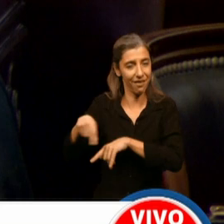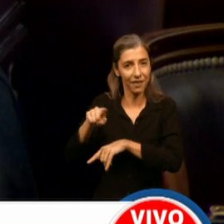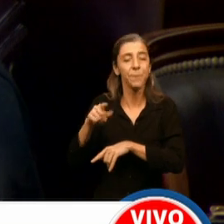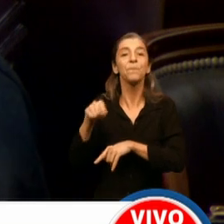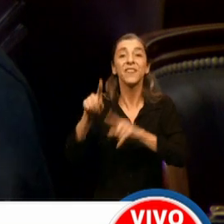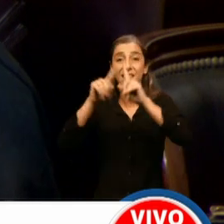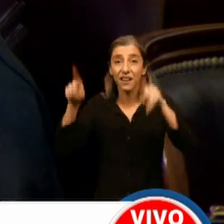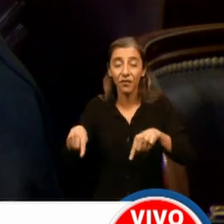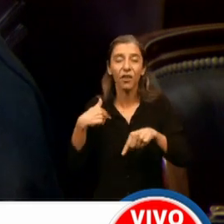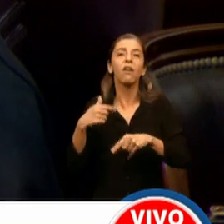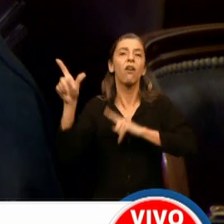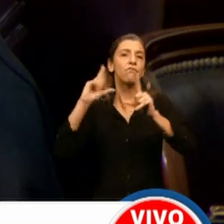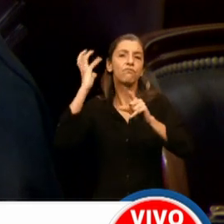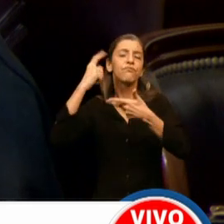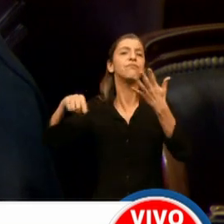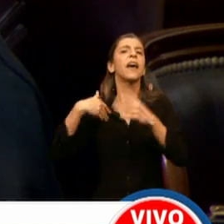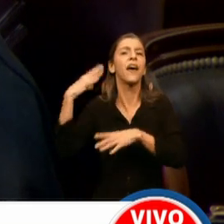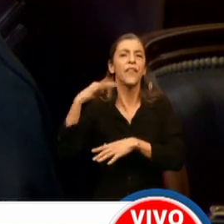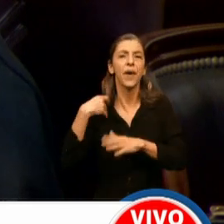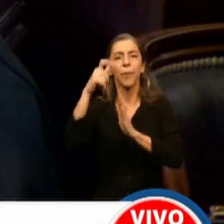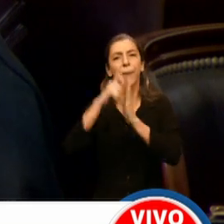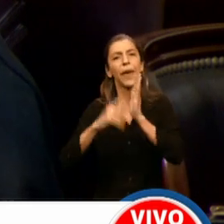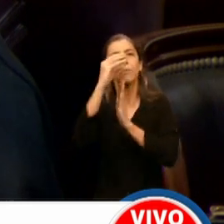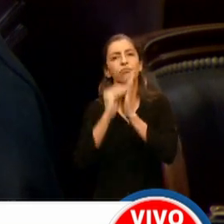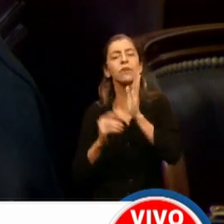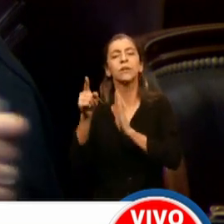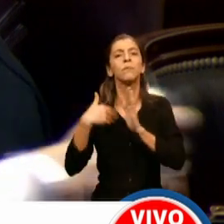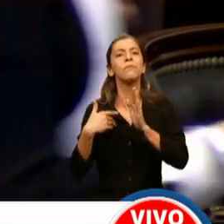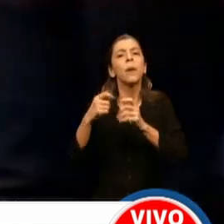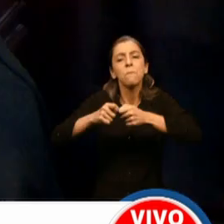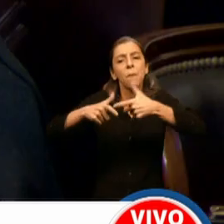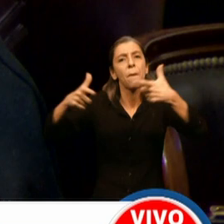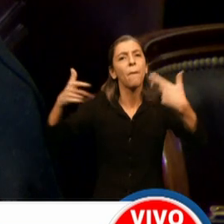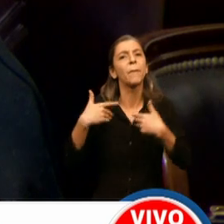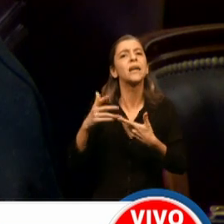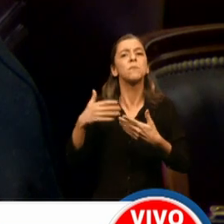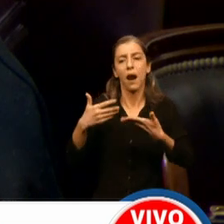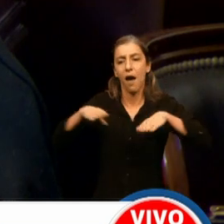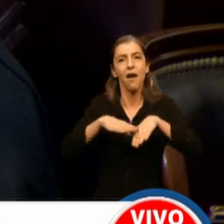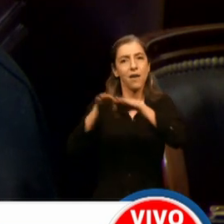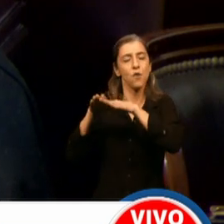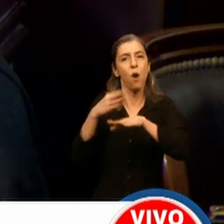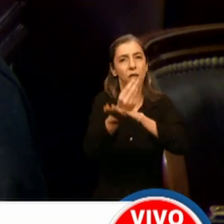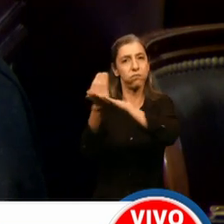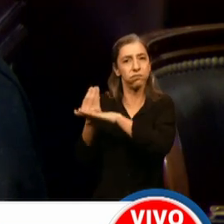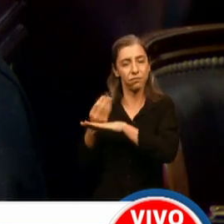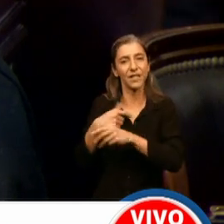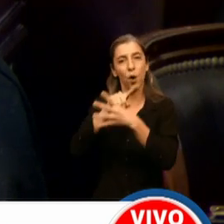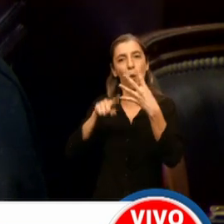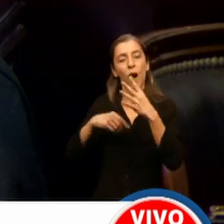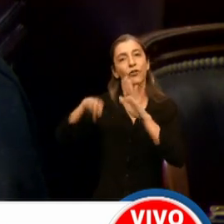los medios deben anualmente acreditar progresos en materia de equidad en -4 de los siguientes